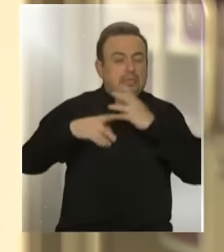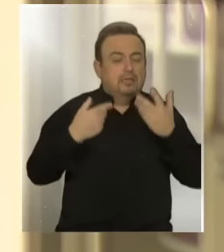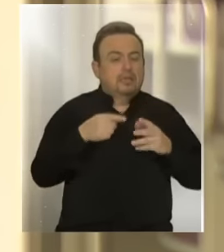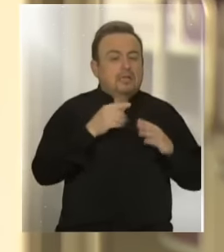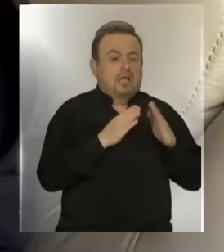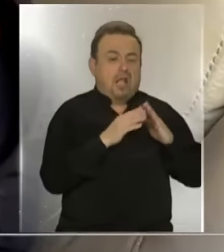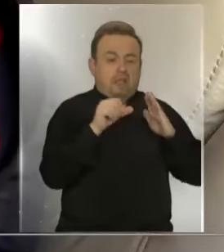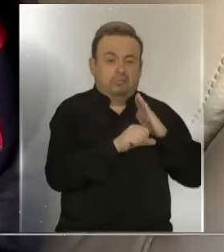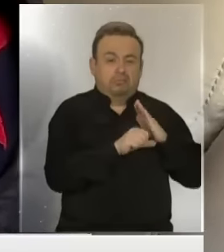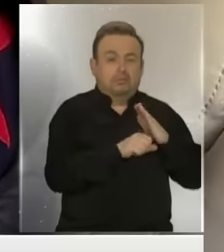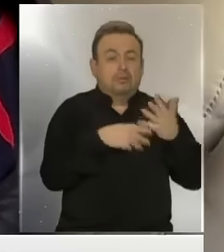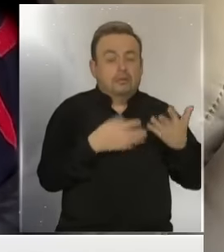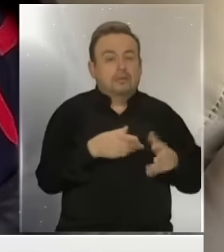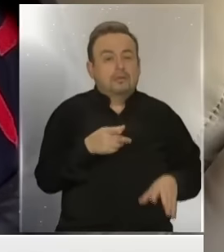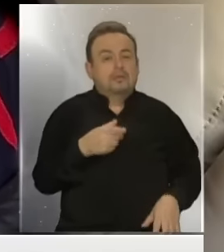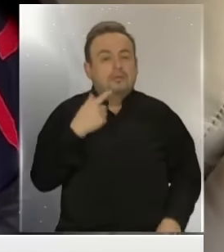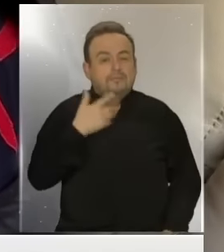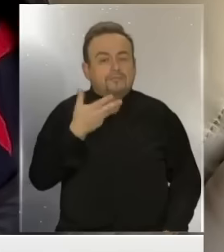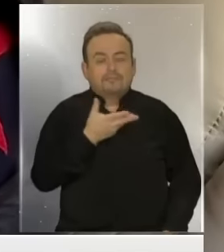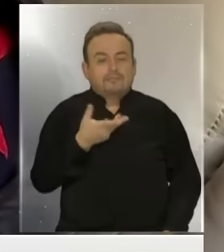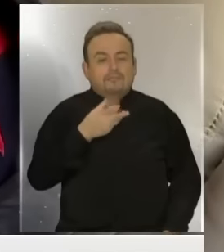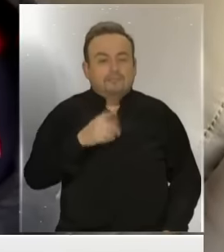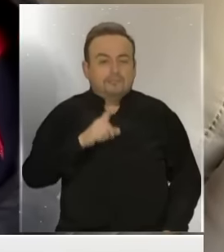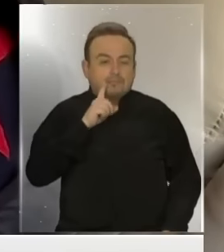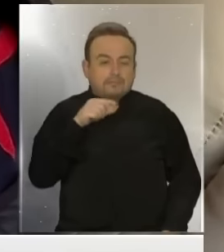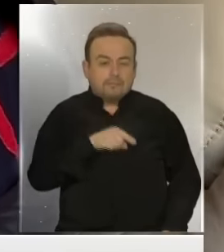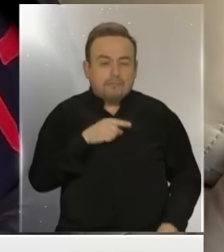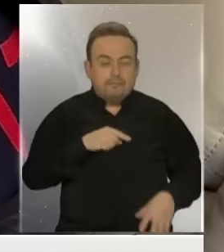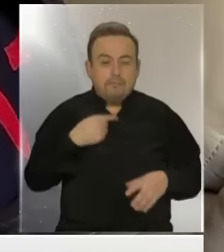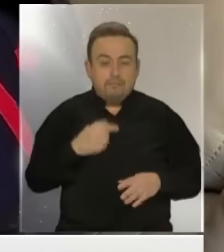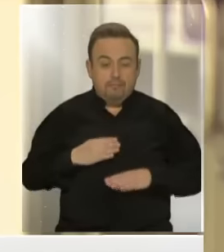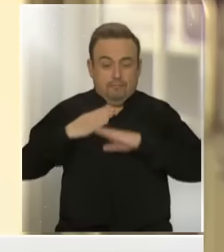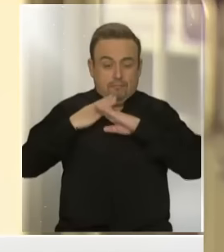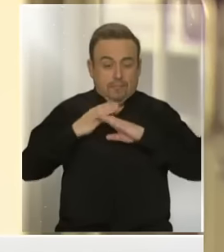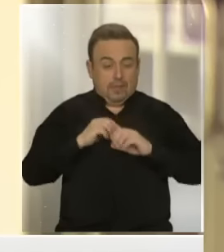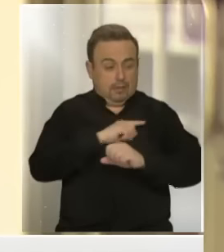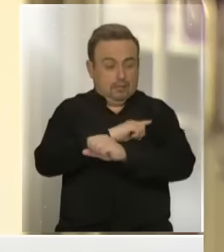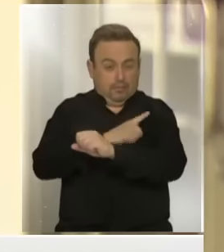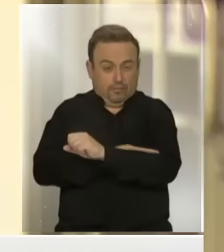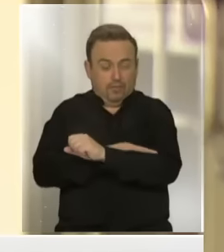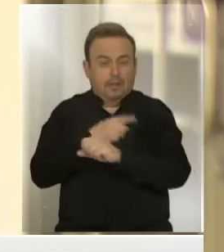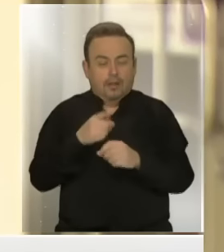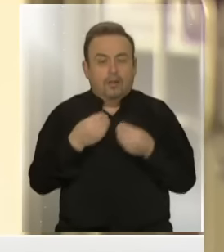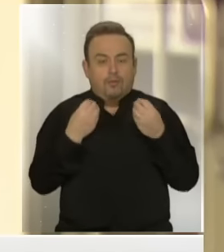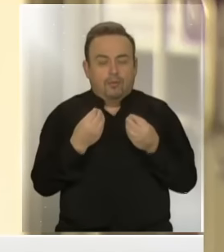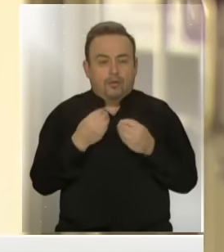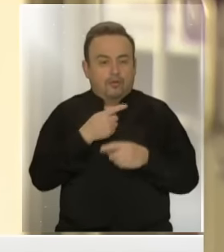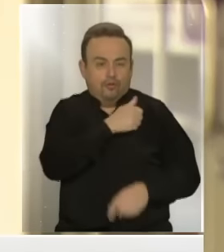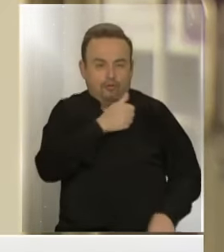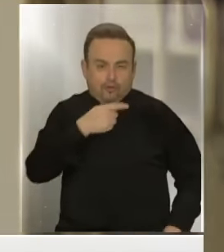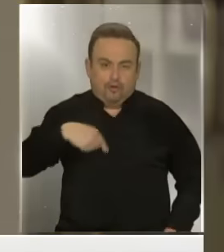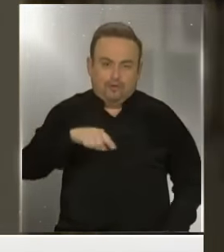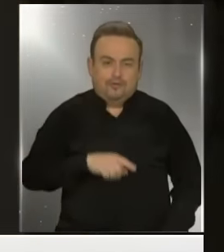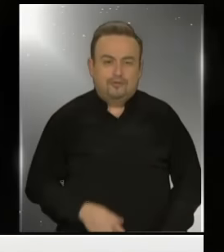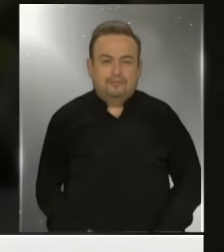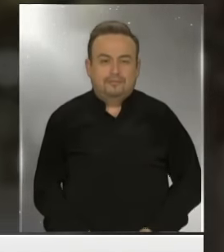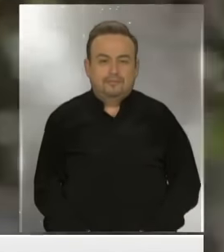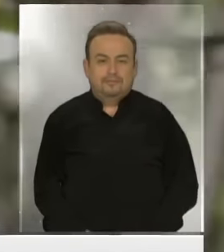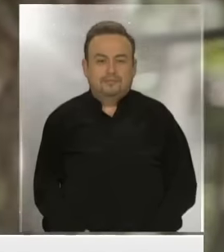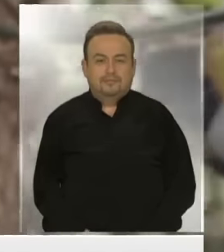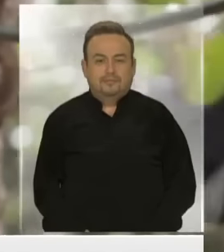estaba en las casas. Por lo tanto, el hecho de tener el sistema inmune fortalecido es un plus para todos nosotros.